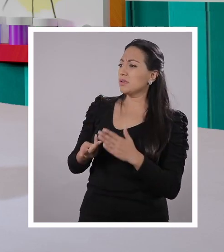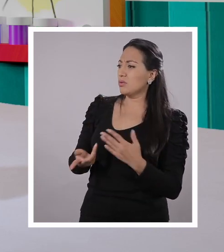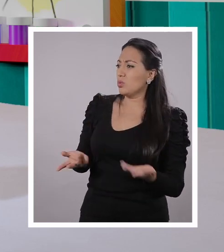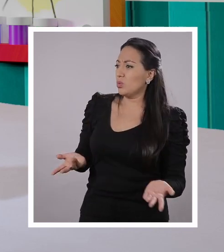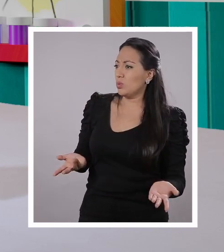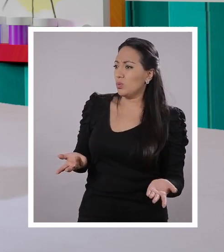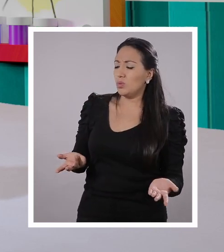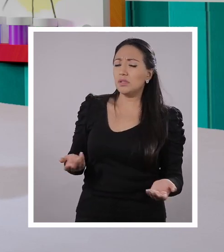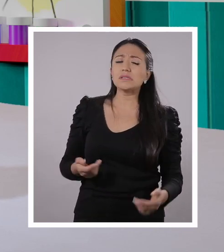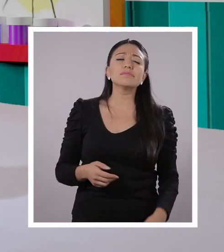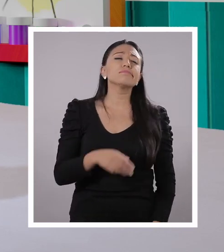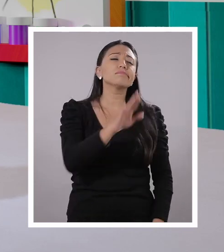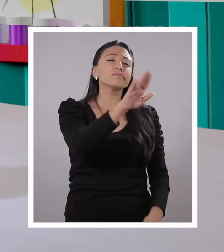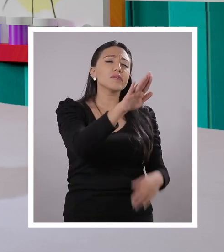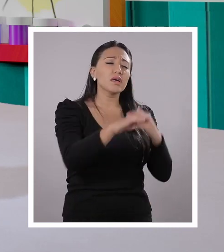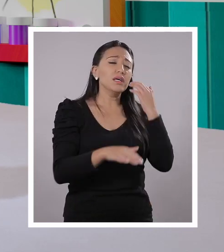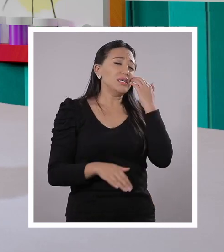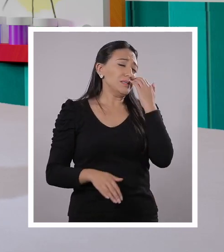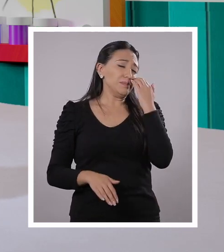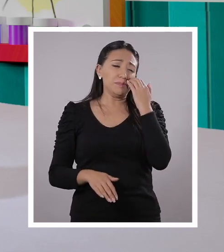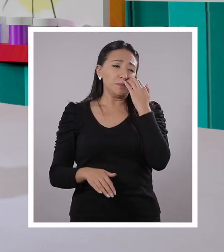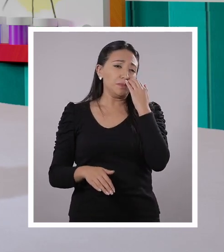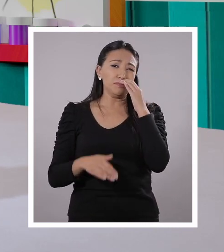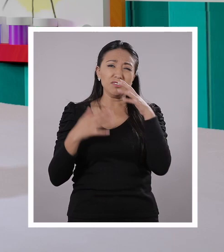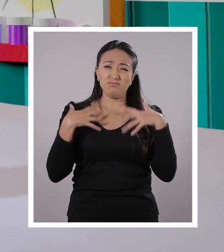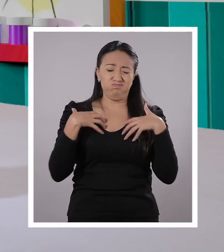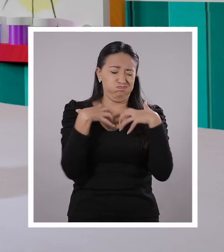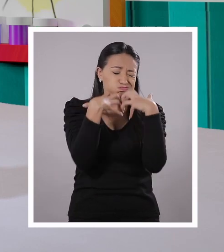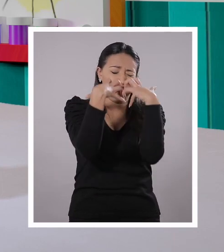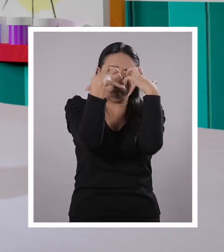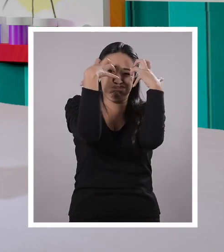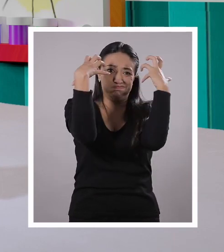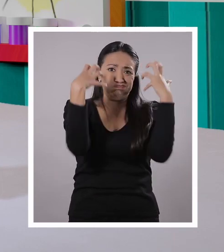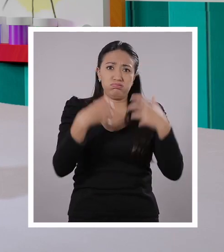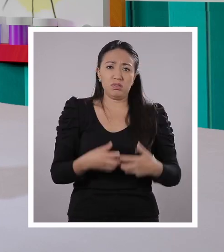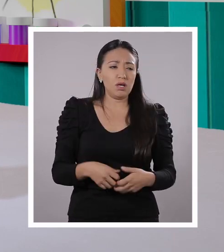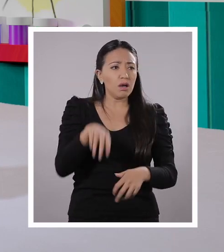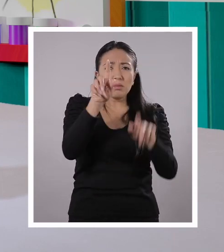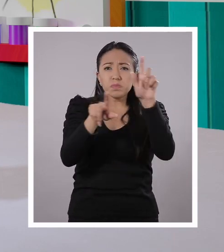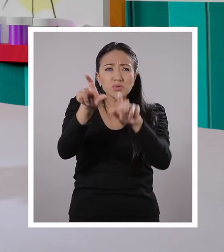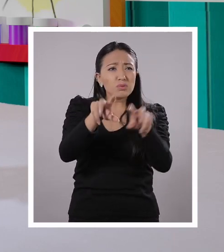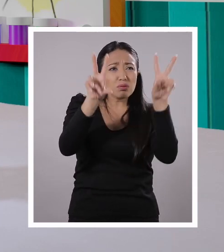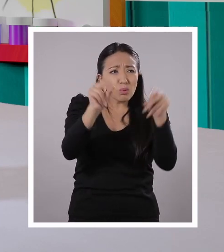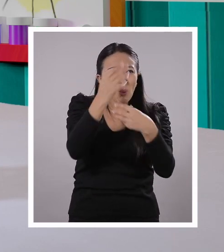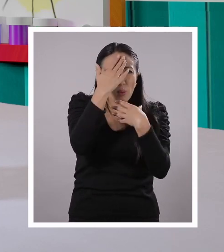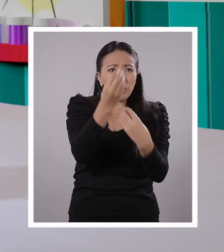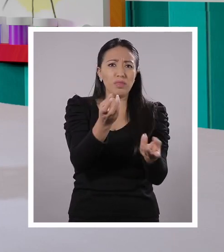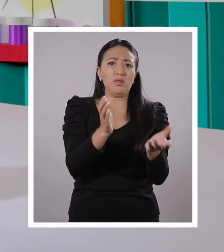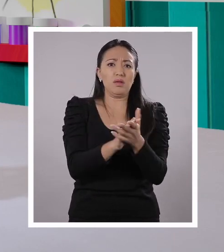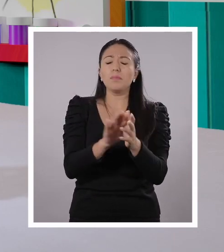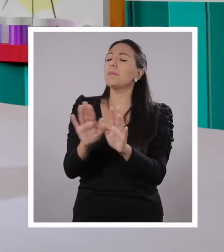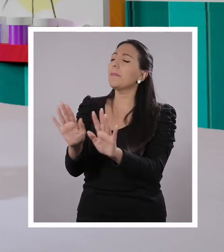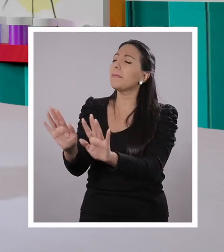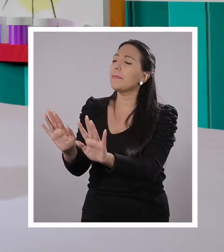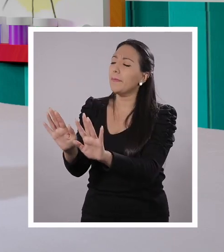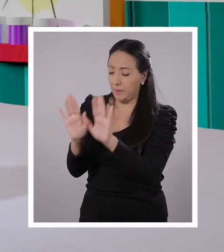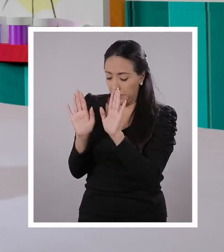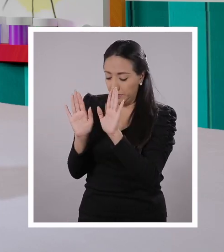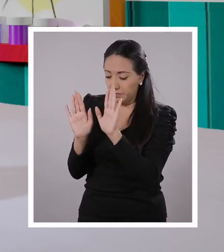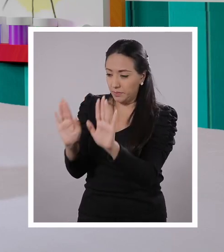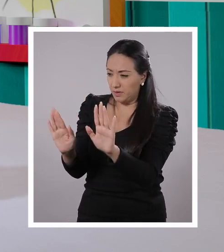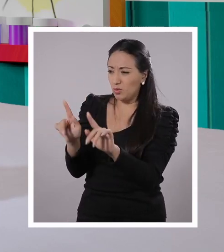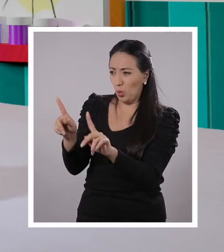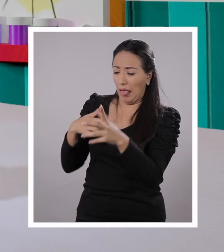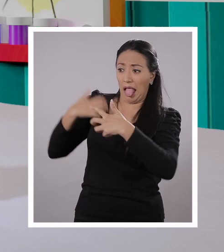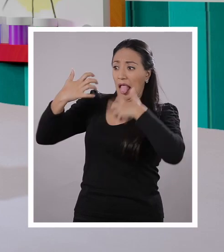te pasa algo. Sí, es que tengo que serle sincero, profe. Estoy muy molesto, estoy muy enojado porque la gente no cumple las medidas de seguridad. Espera, espera. Tengo